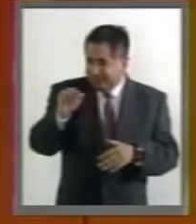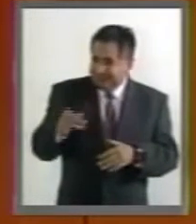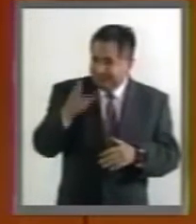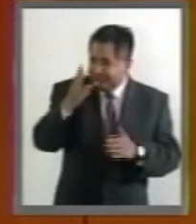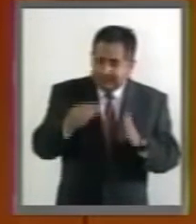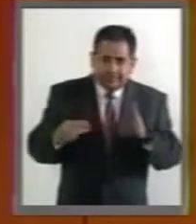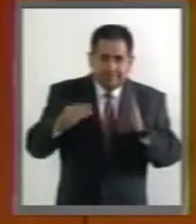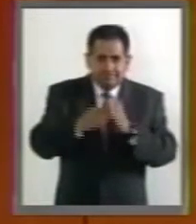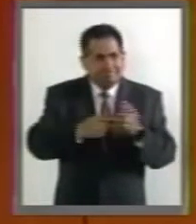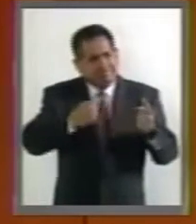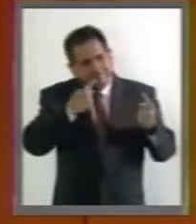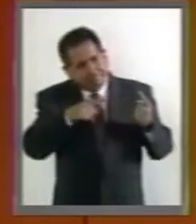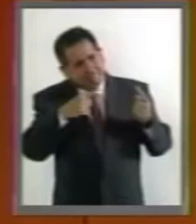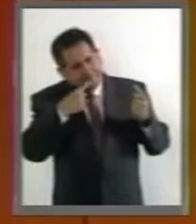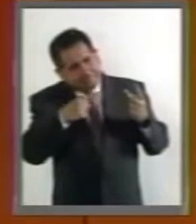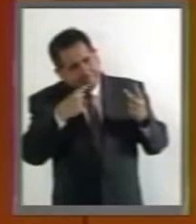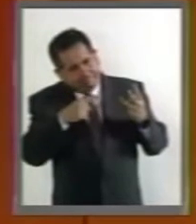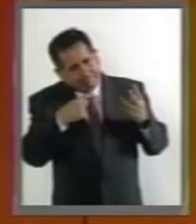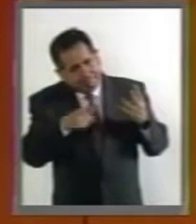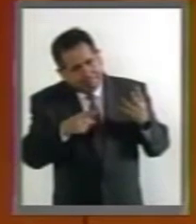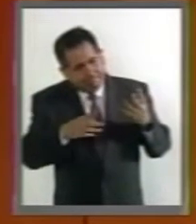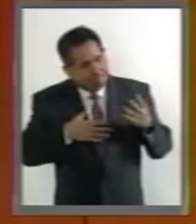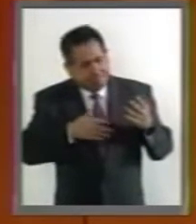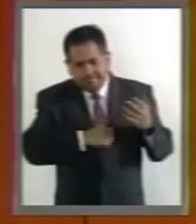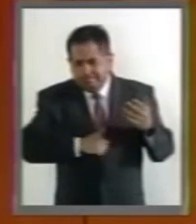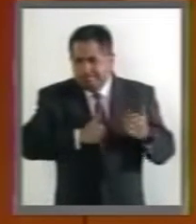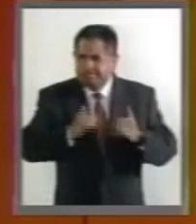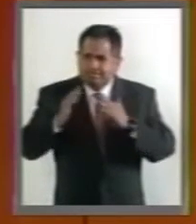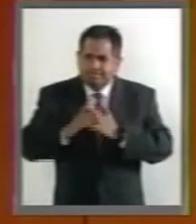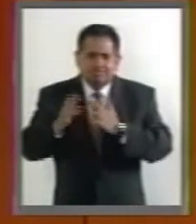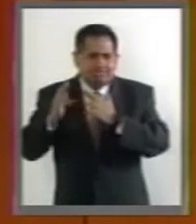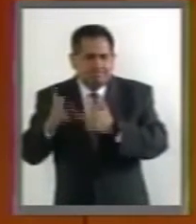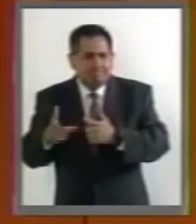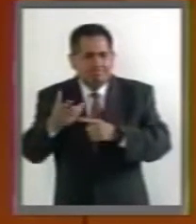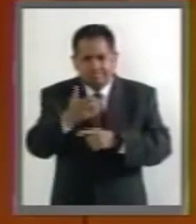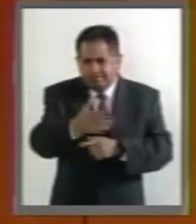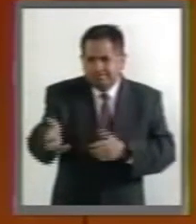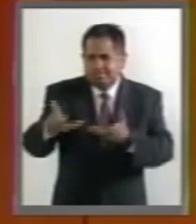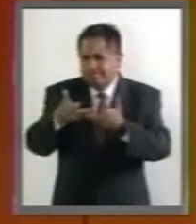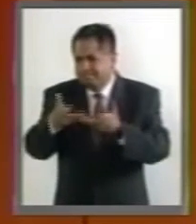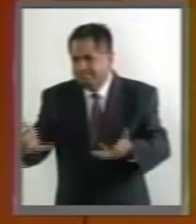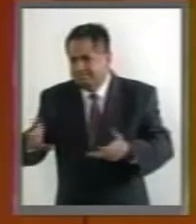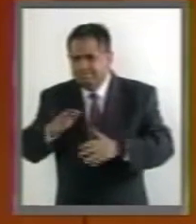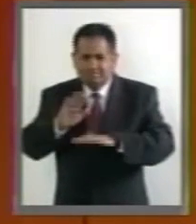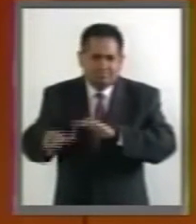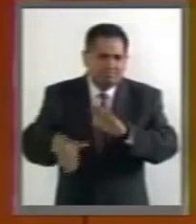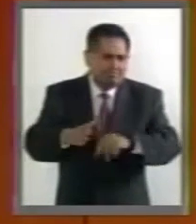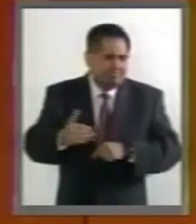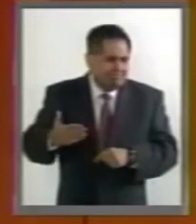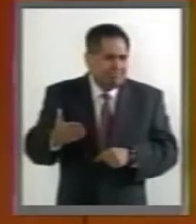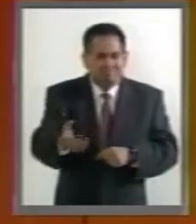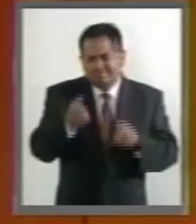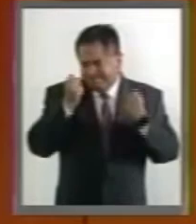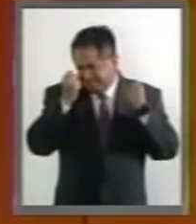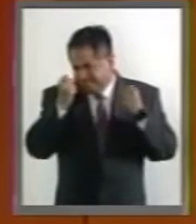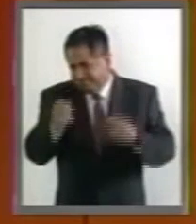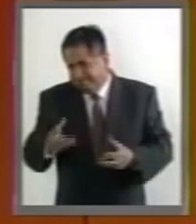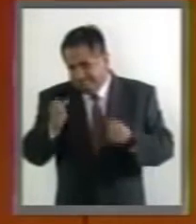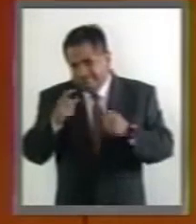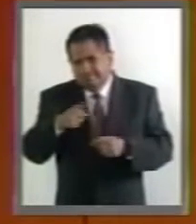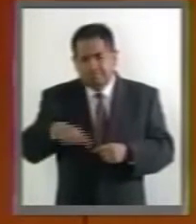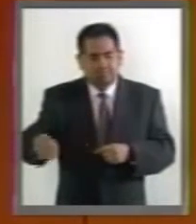43 mil reclamaciones por daños a vivienda, a cultivos, a mortandad de peces, que fueron